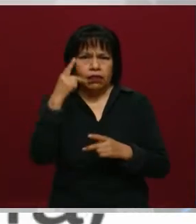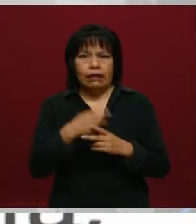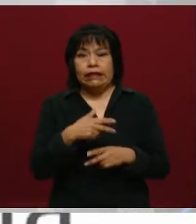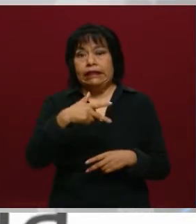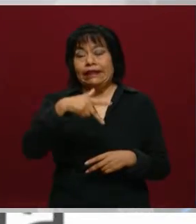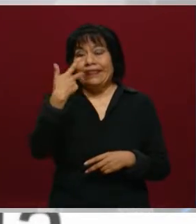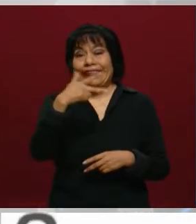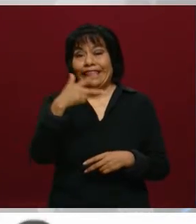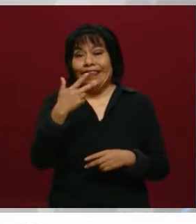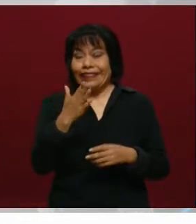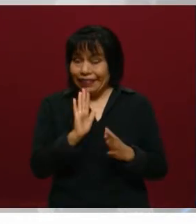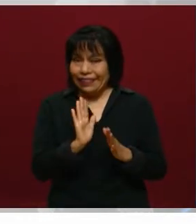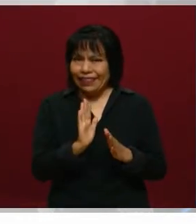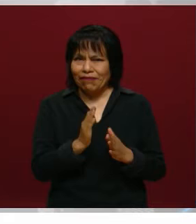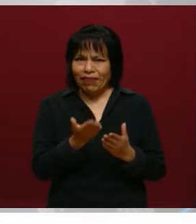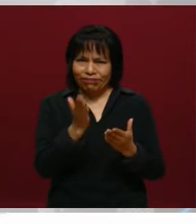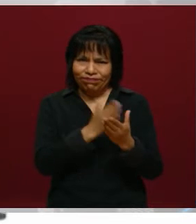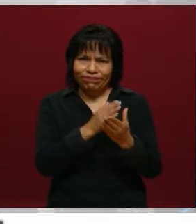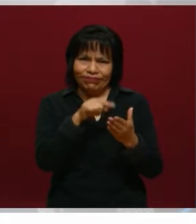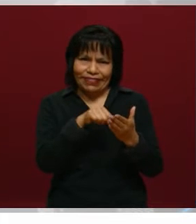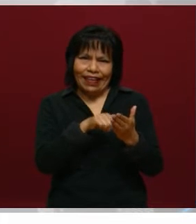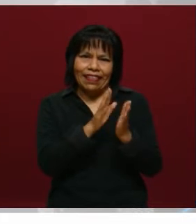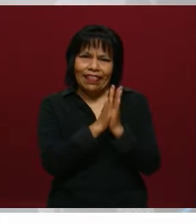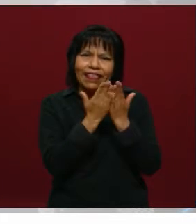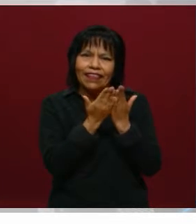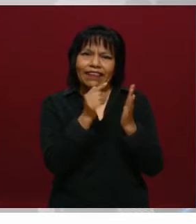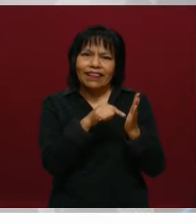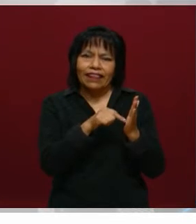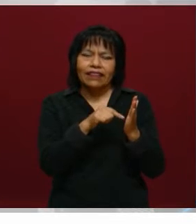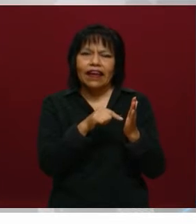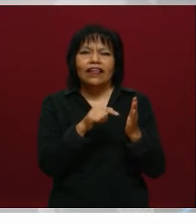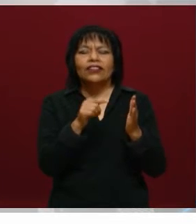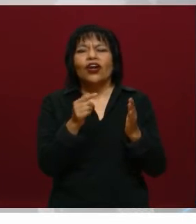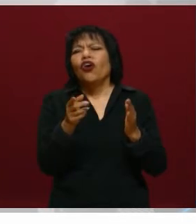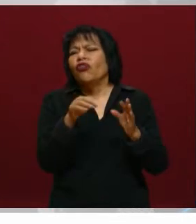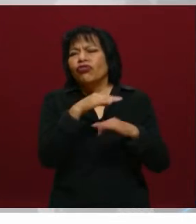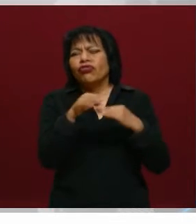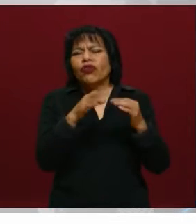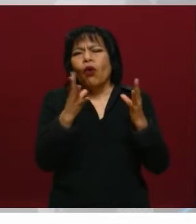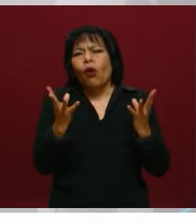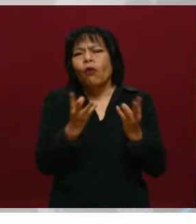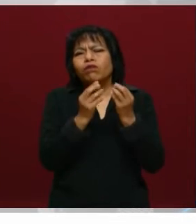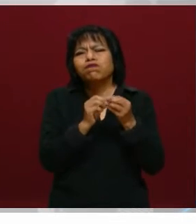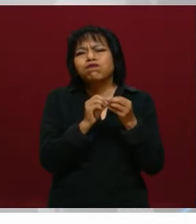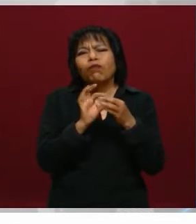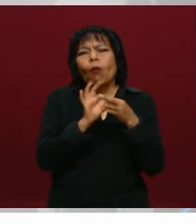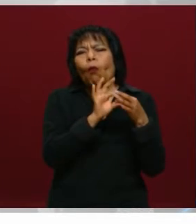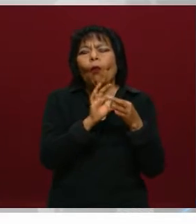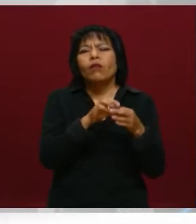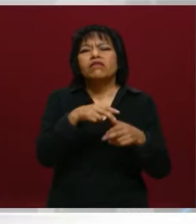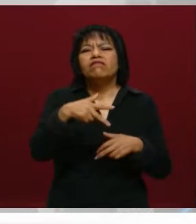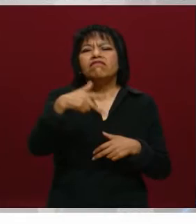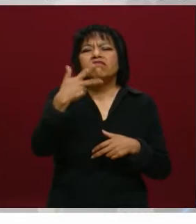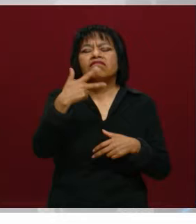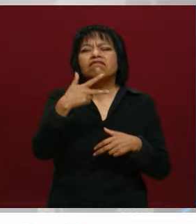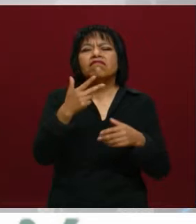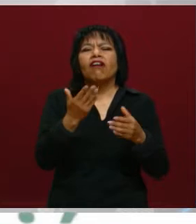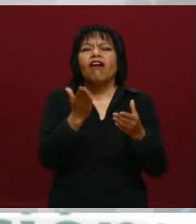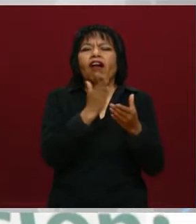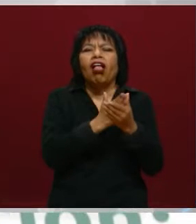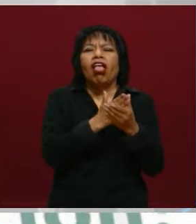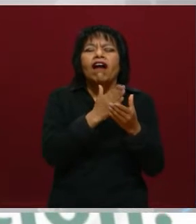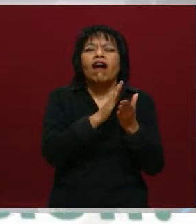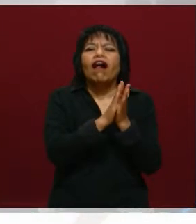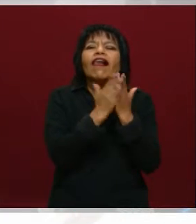vienen a presentar este ejemplar conmemorativo que recopila pues estas trece cartillas éticas con